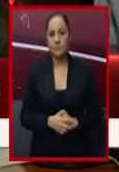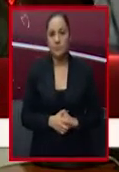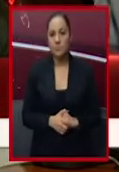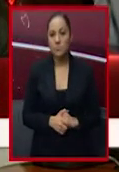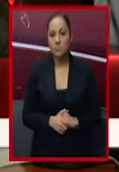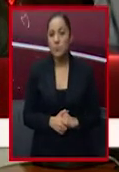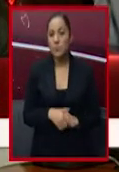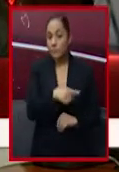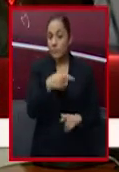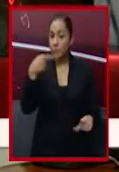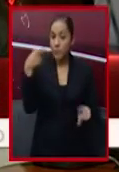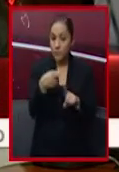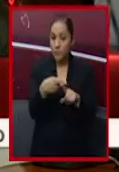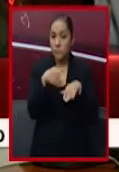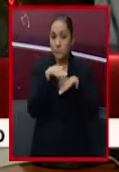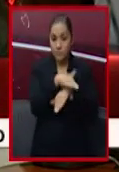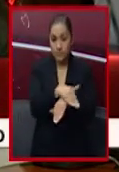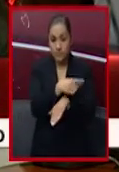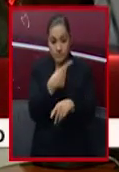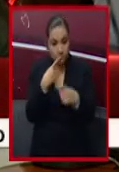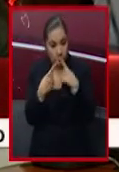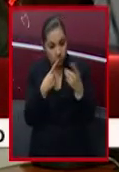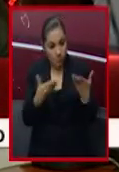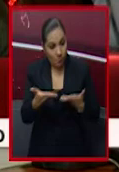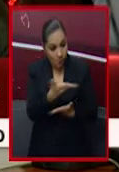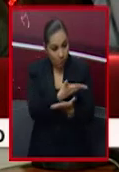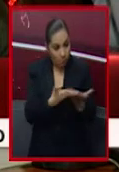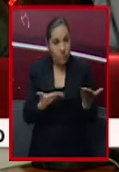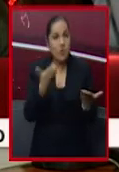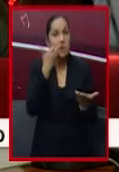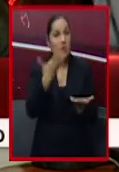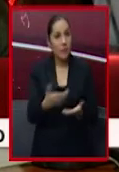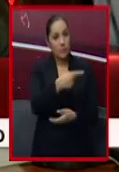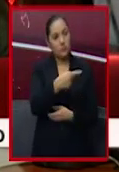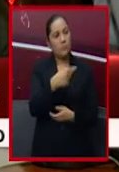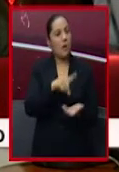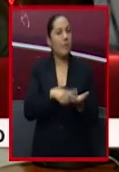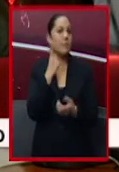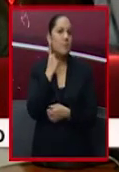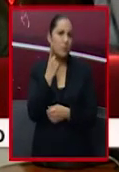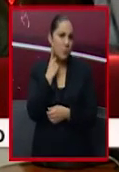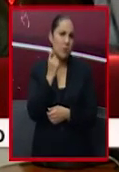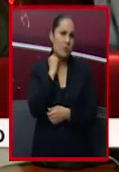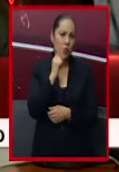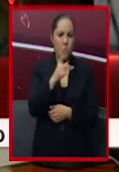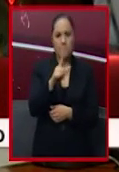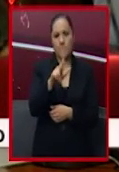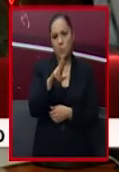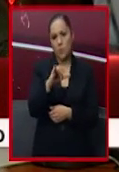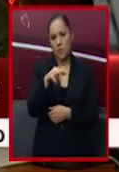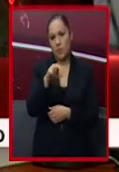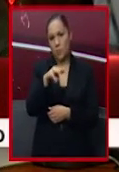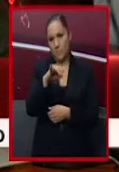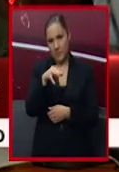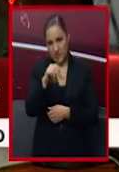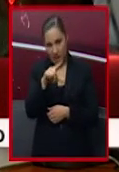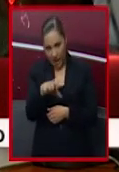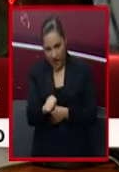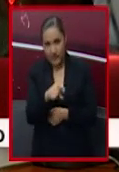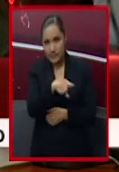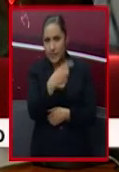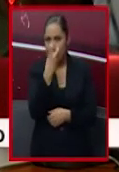En materia de reducción de diputados plurinominales y eliminación de senadores de la